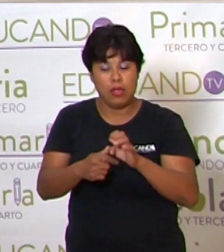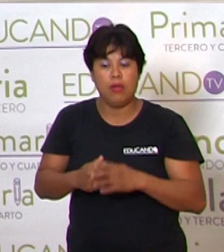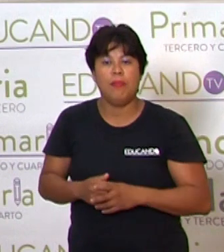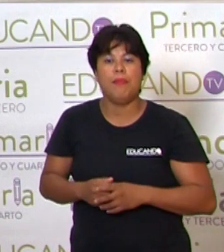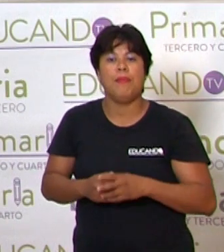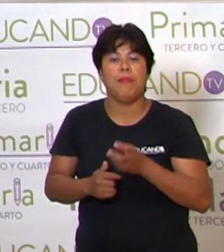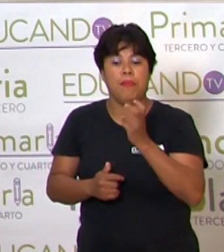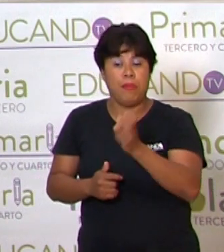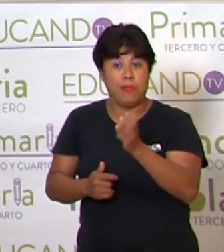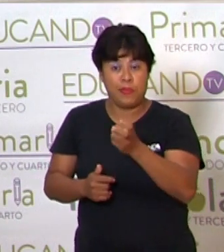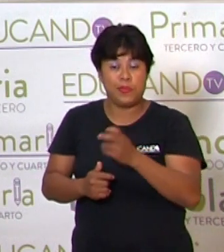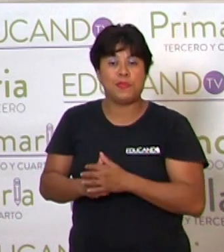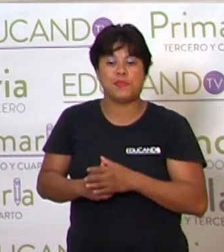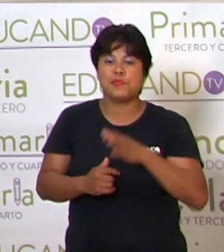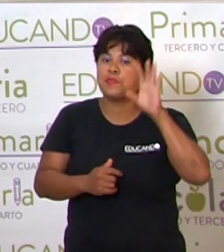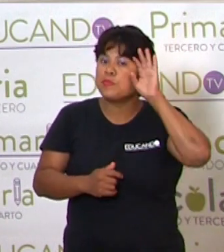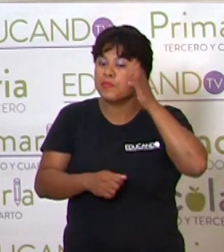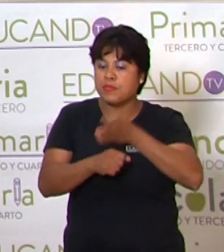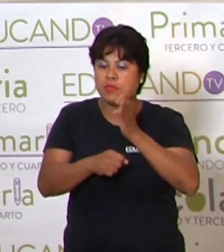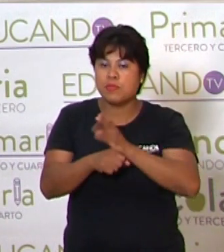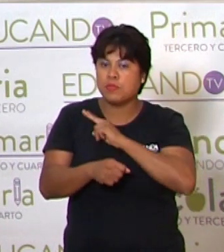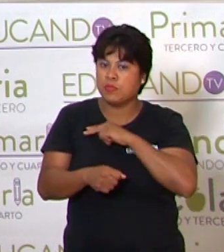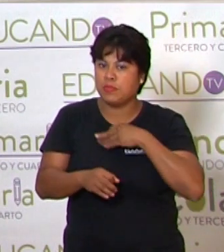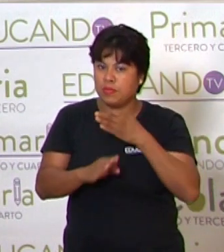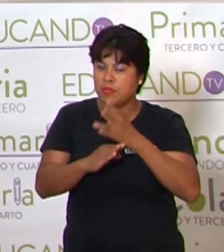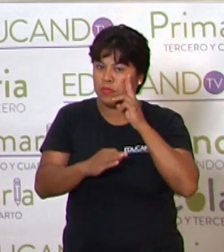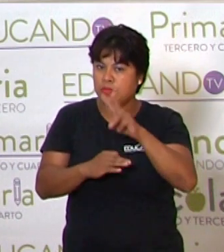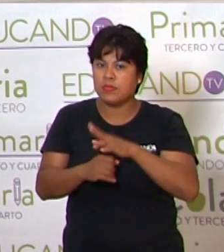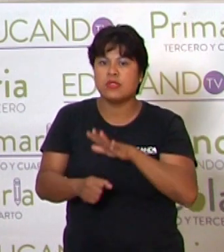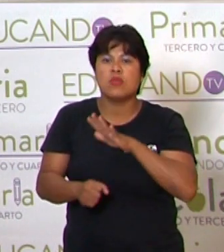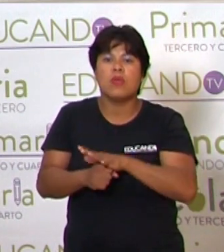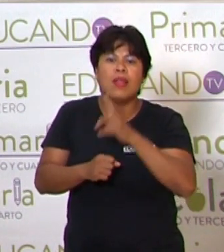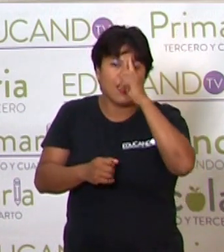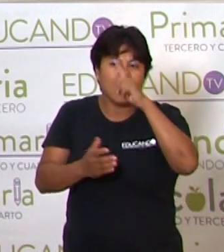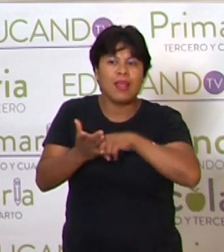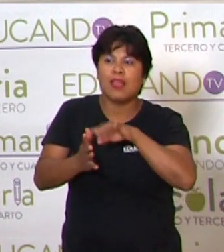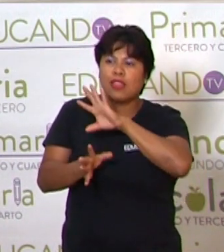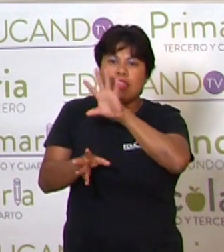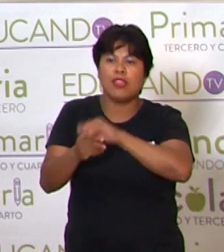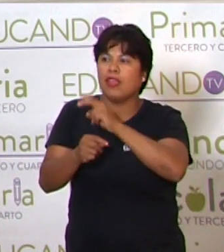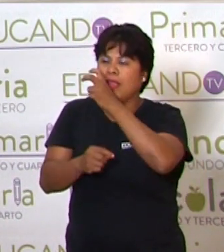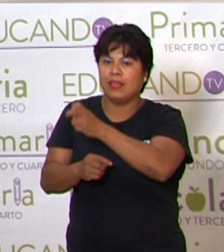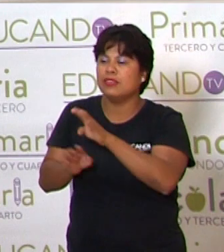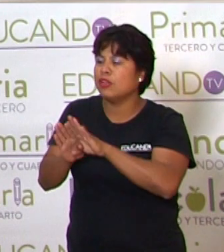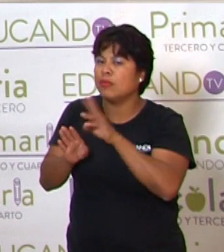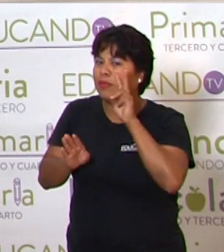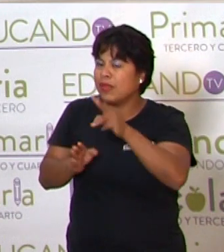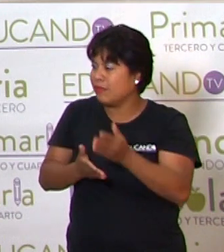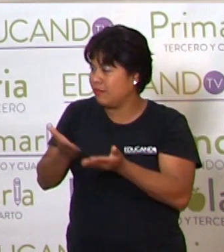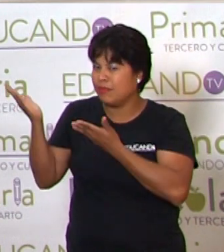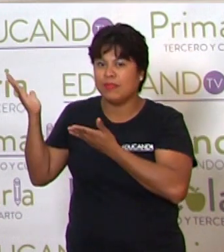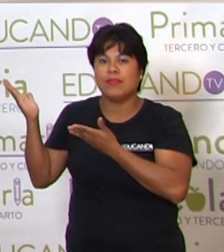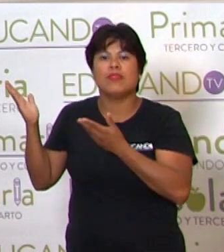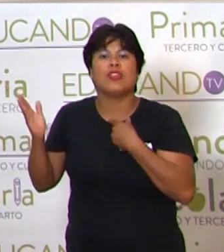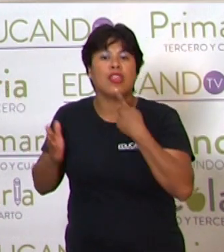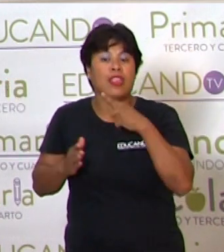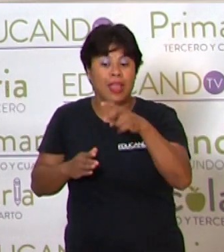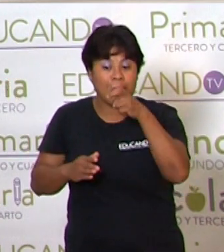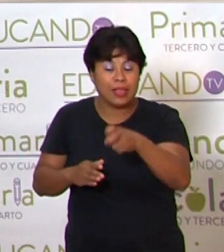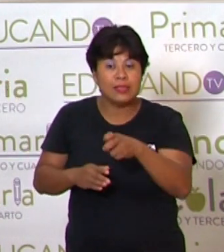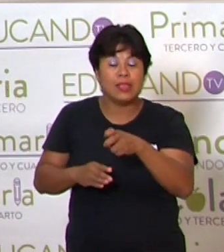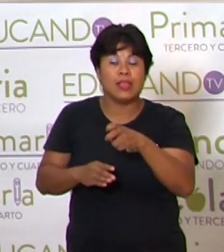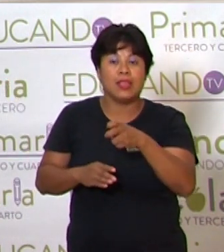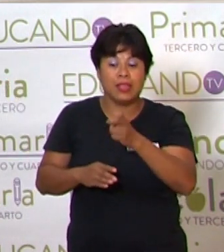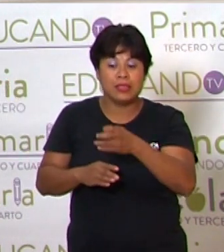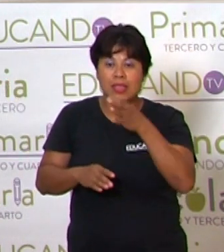Entonces, esta caricatura que acabamos de ver, ¿cuál creen que sea entre todo el listado? Bueno, yo diría que esta es